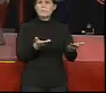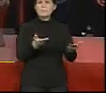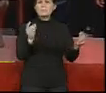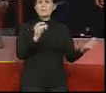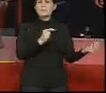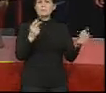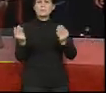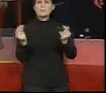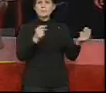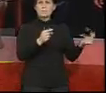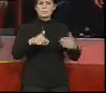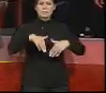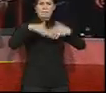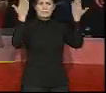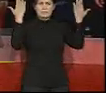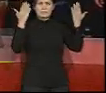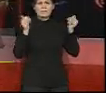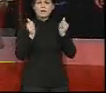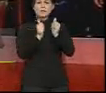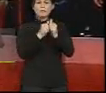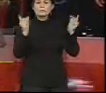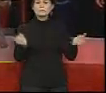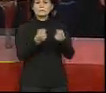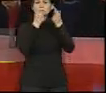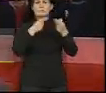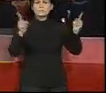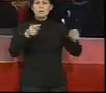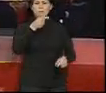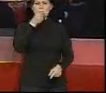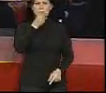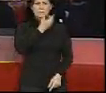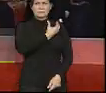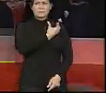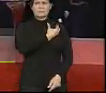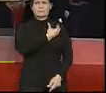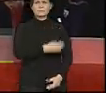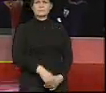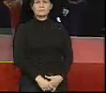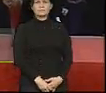alegórico a este acontecimiento. Acompaña la banda de músicos de la Policía Nacional.